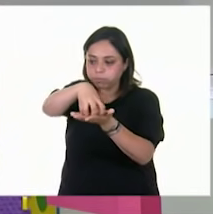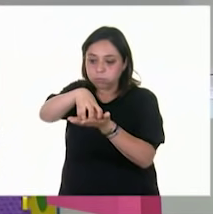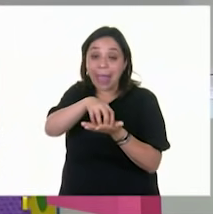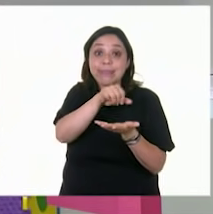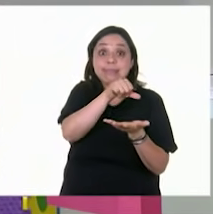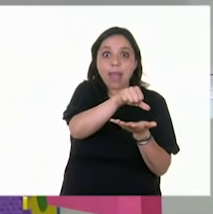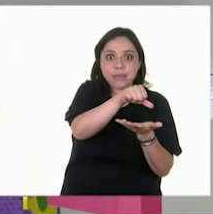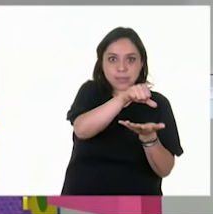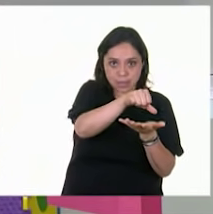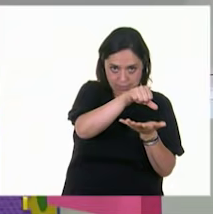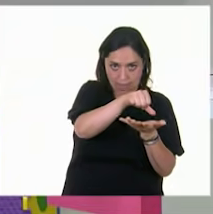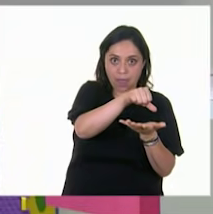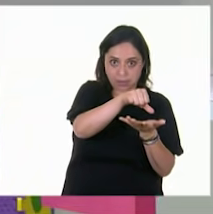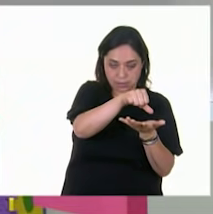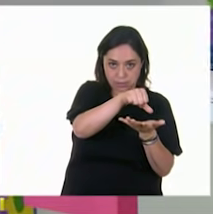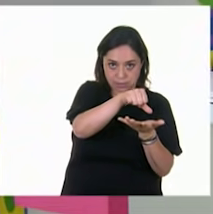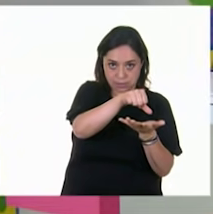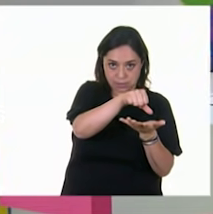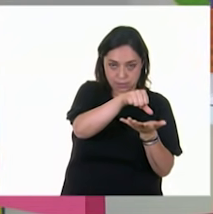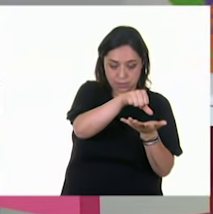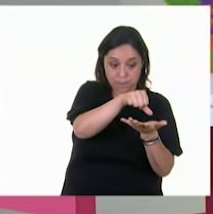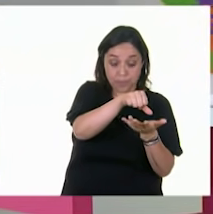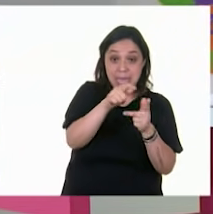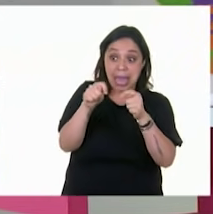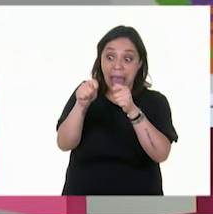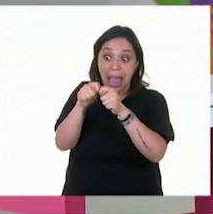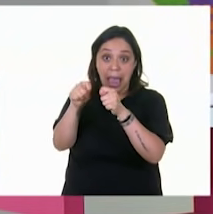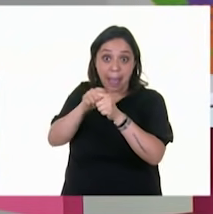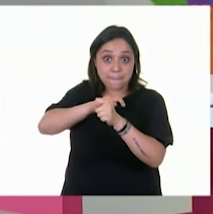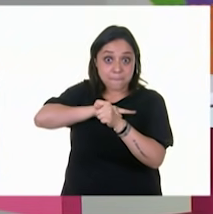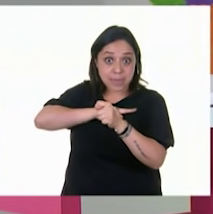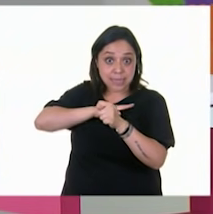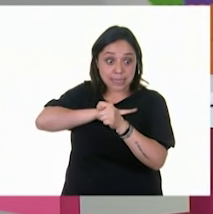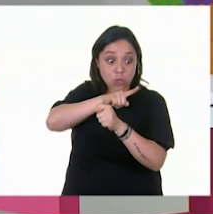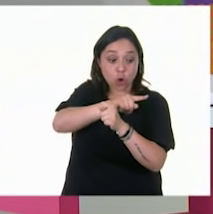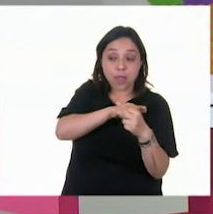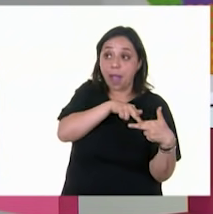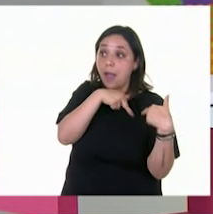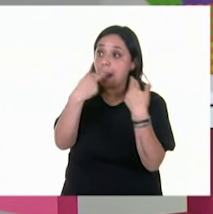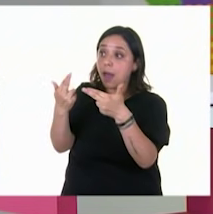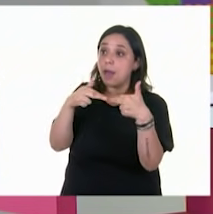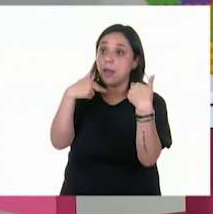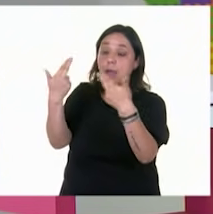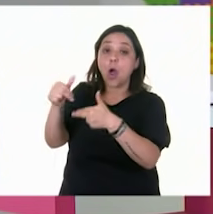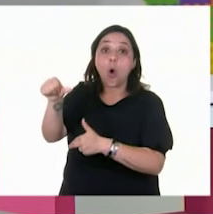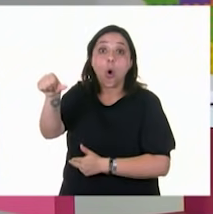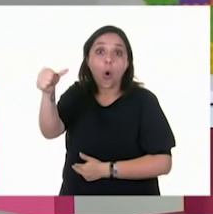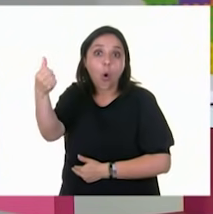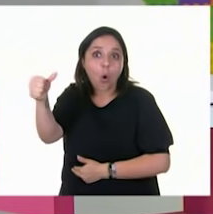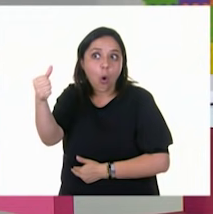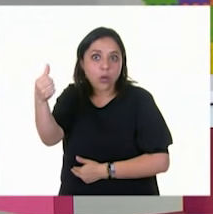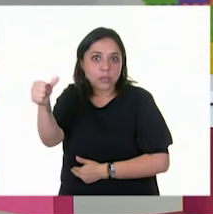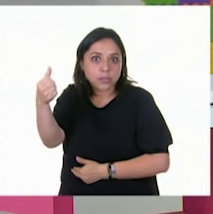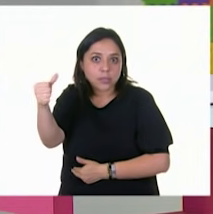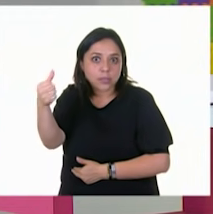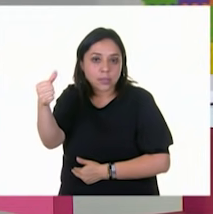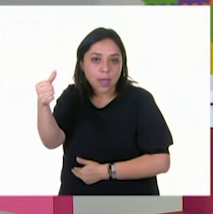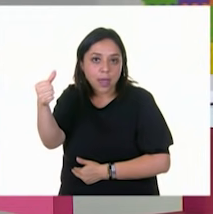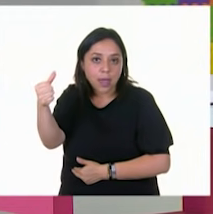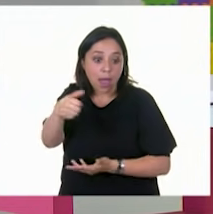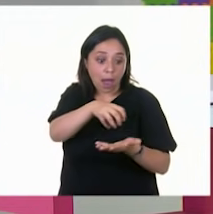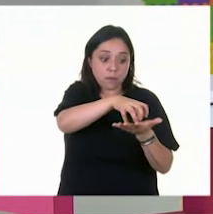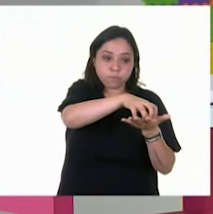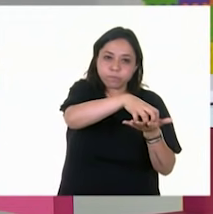y 11 las va a regalar a mis tíos. Ok. ¿Qué fracción del total de gelatinas le sobran